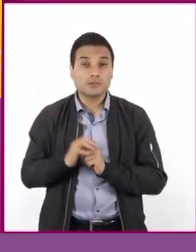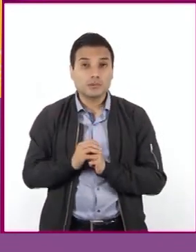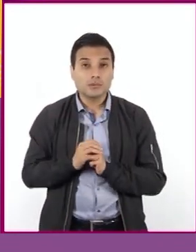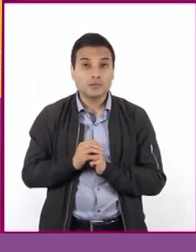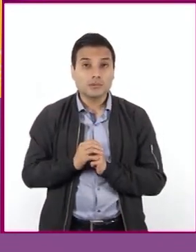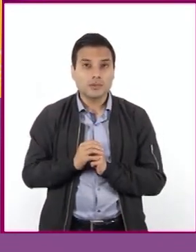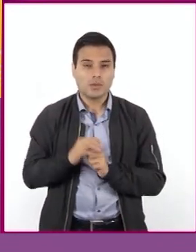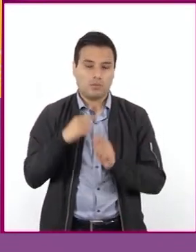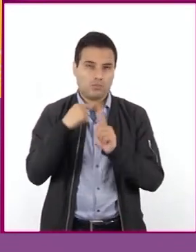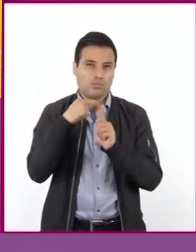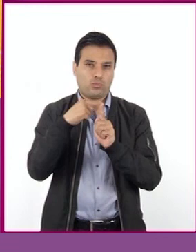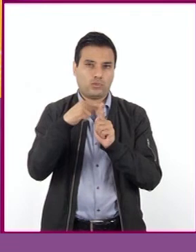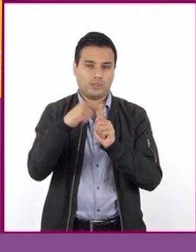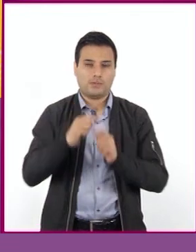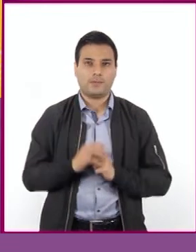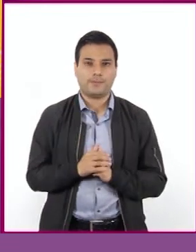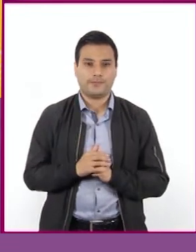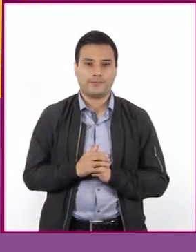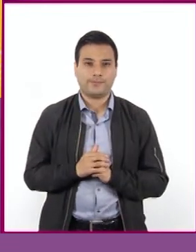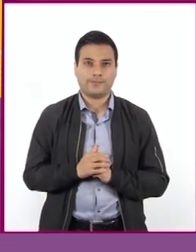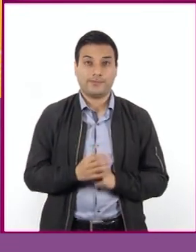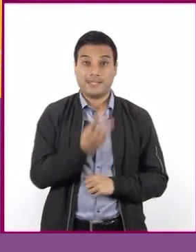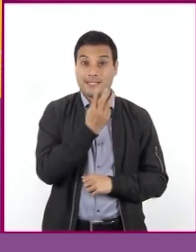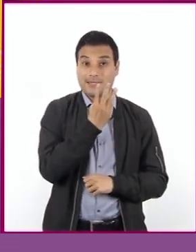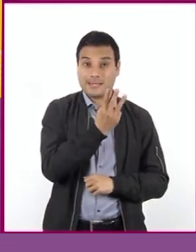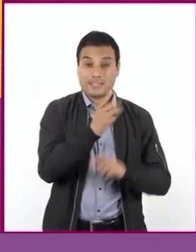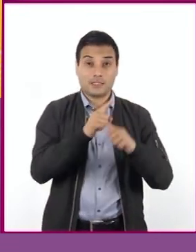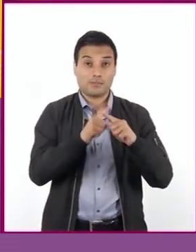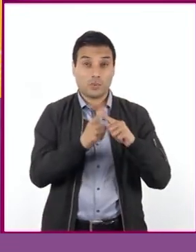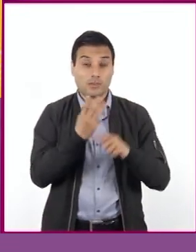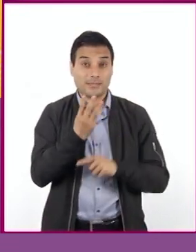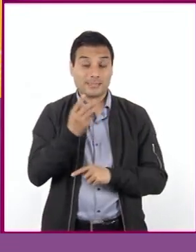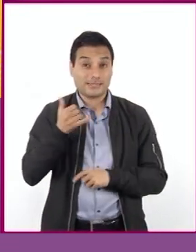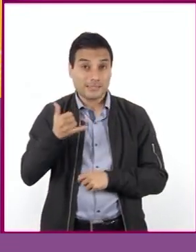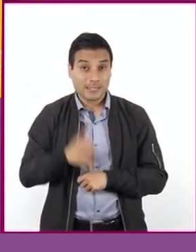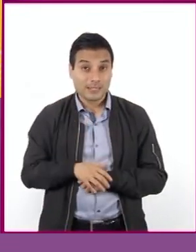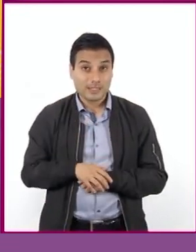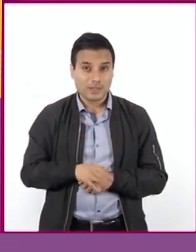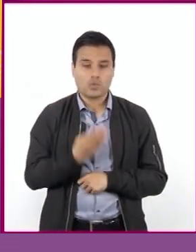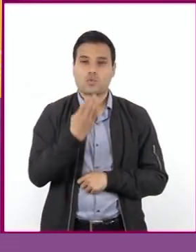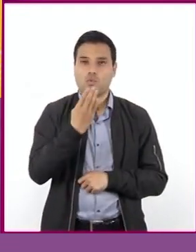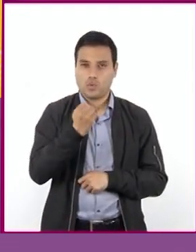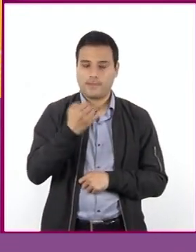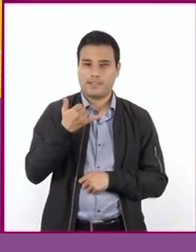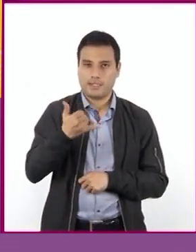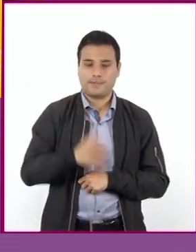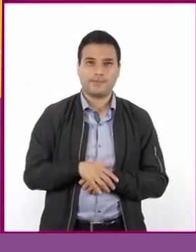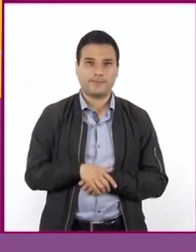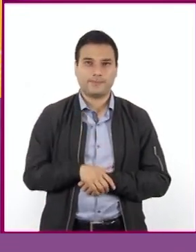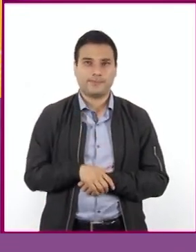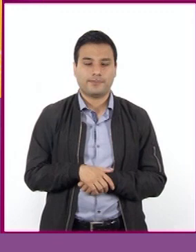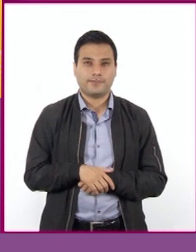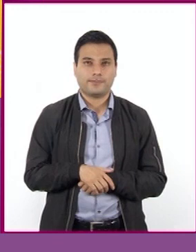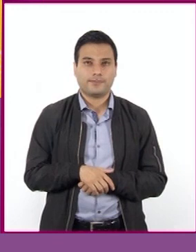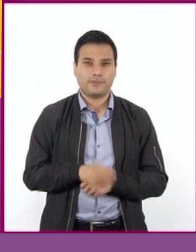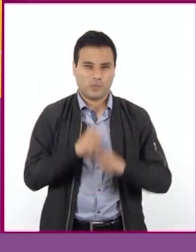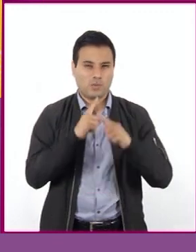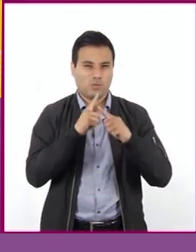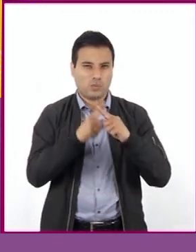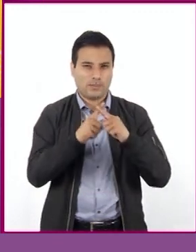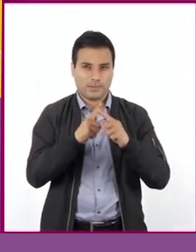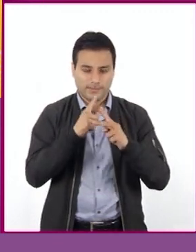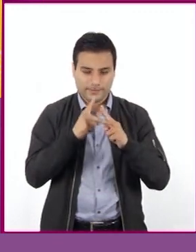es igual a positivo. 3 por 3y igual a 9y. Multiplicando los términos